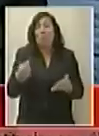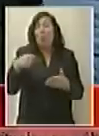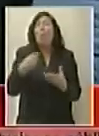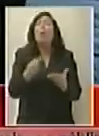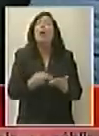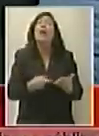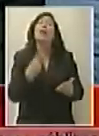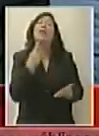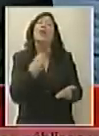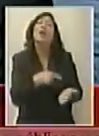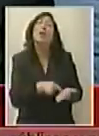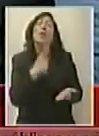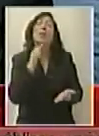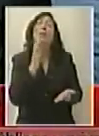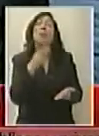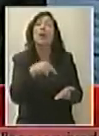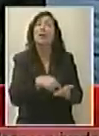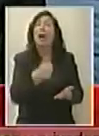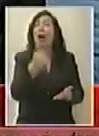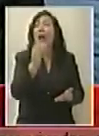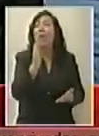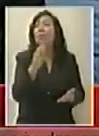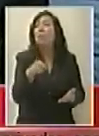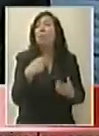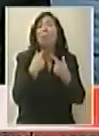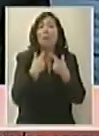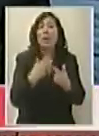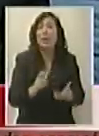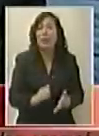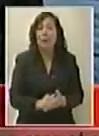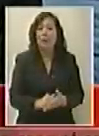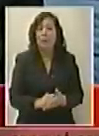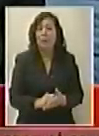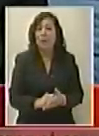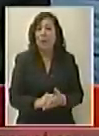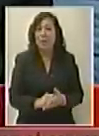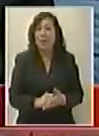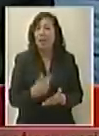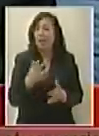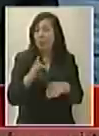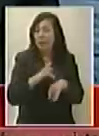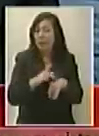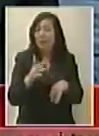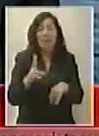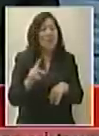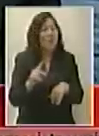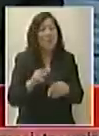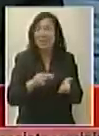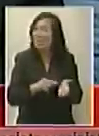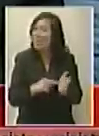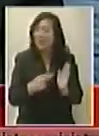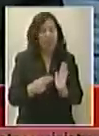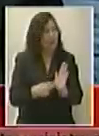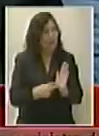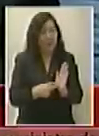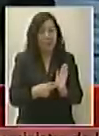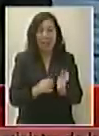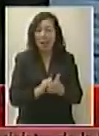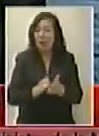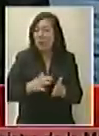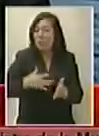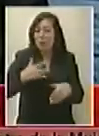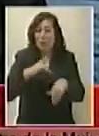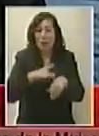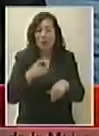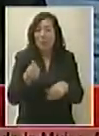fondo Por qué no le plantearon una demanda Pues a las afps por haber perdido entonces la intangibilidad no significa que no se pueda